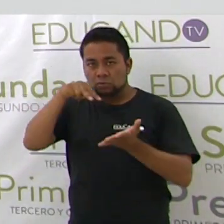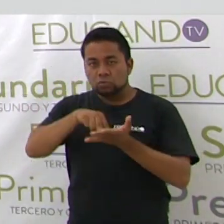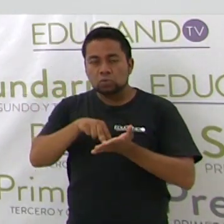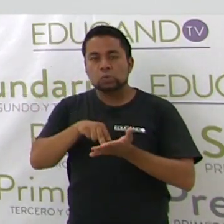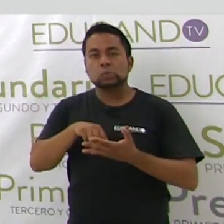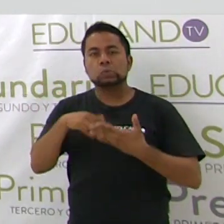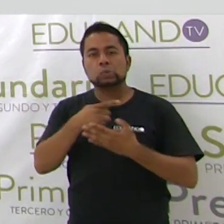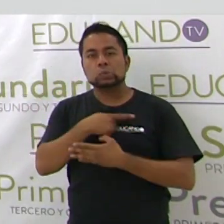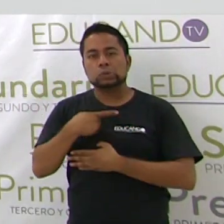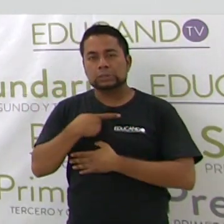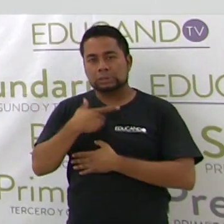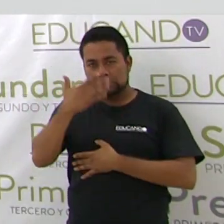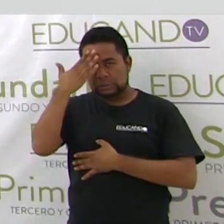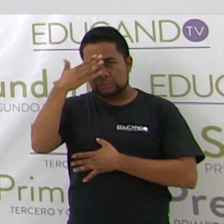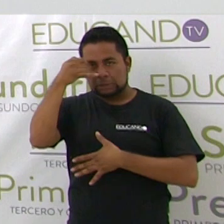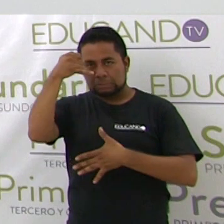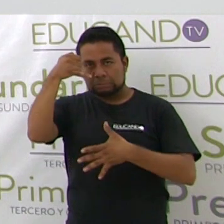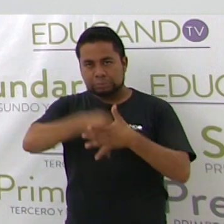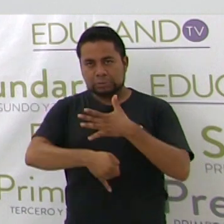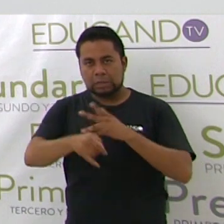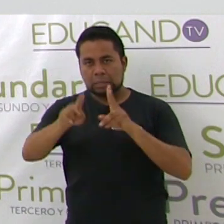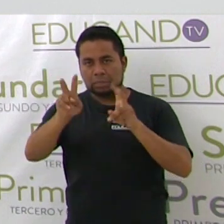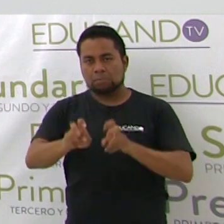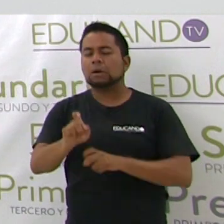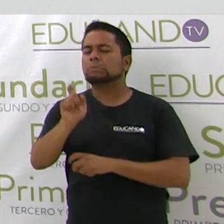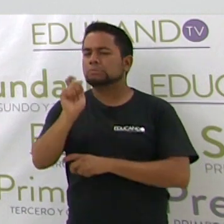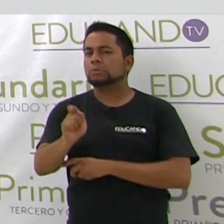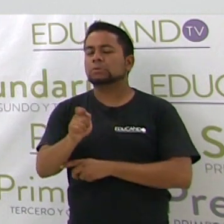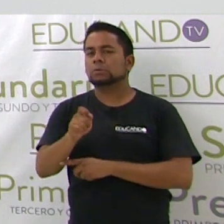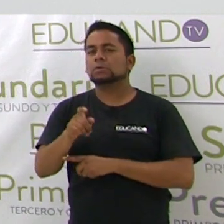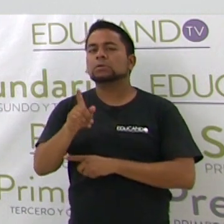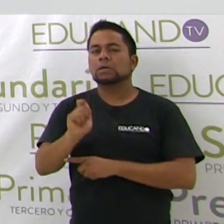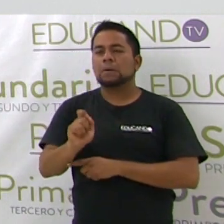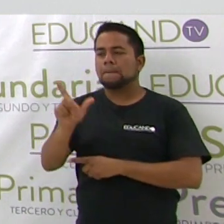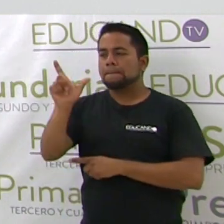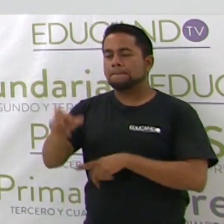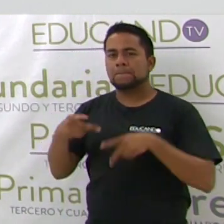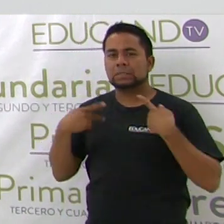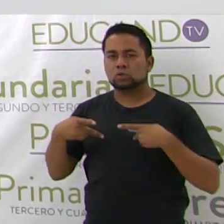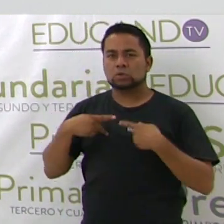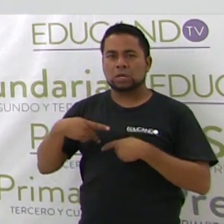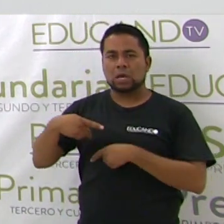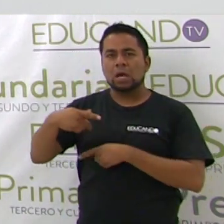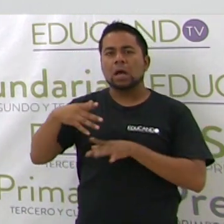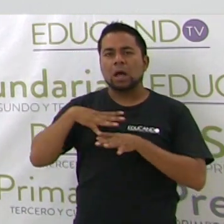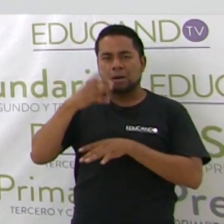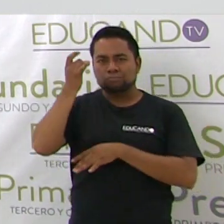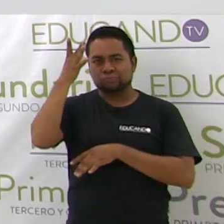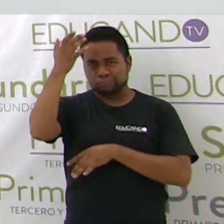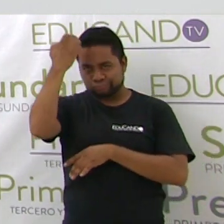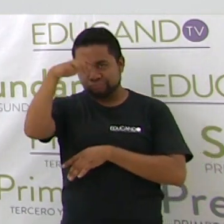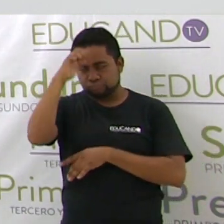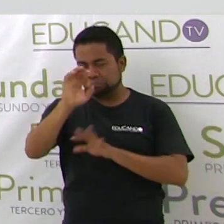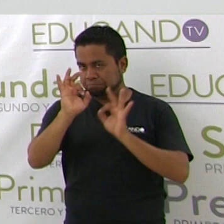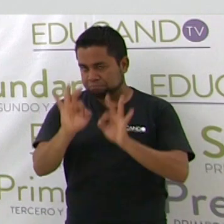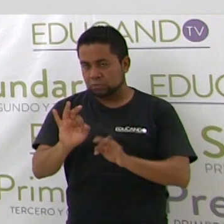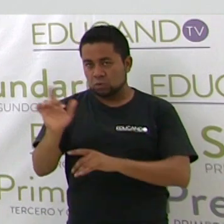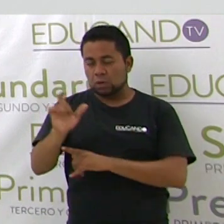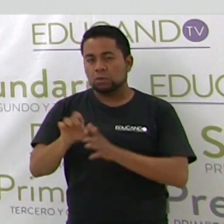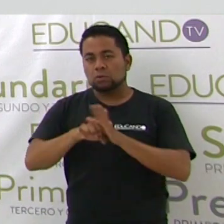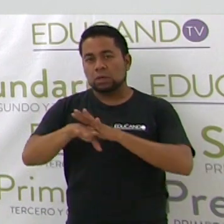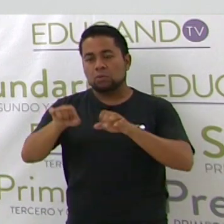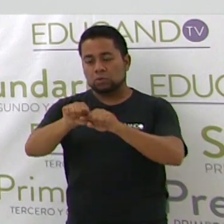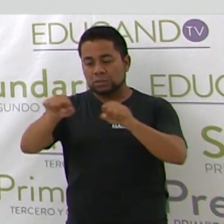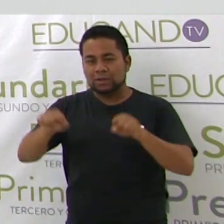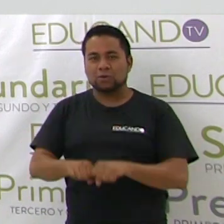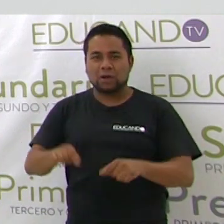que conocerlo a profundidad, es decir, es un experto. Cuando nosotros hacemos exposiciones en la